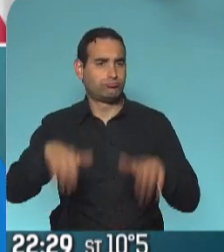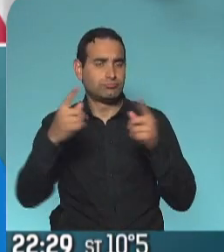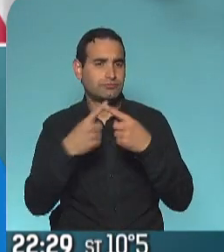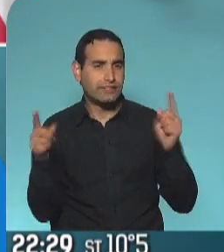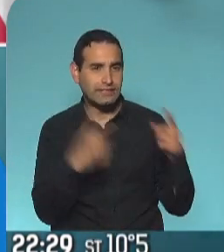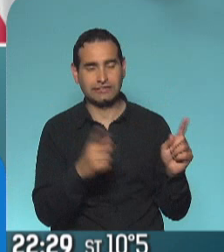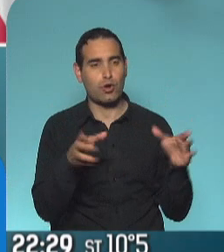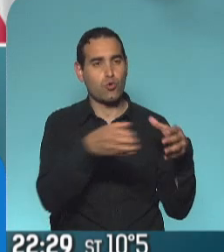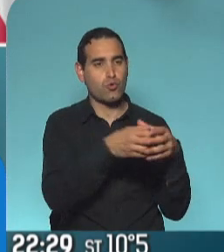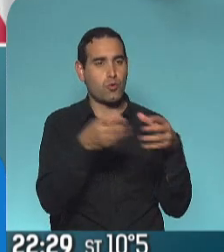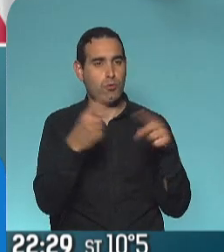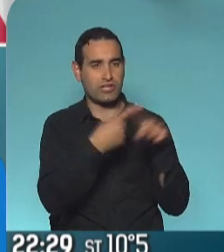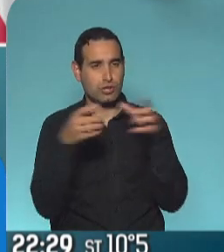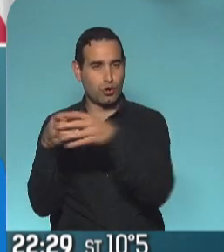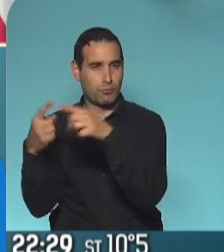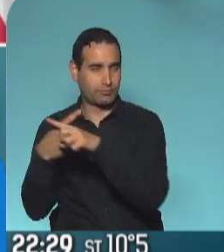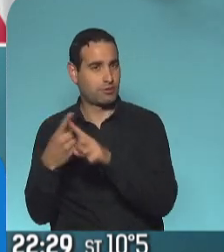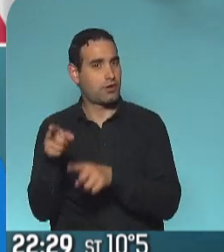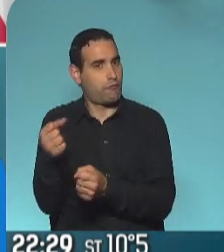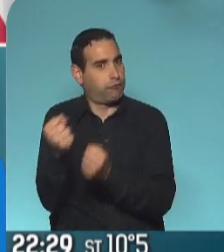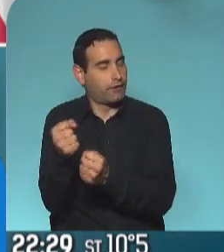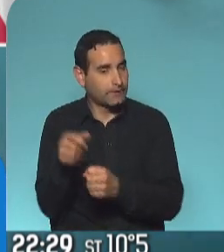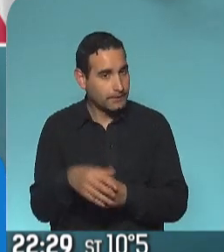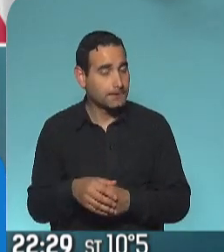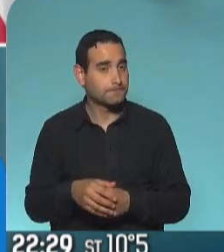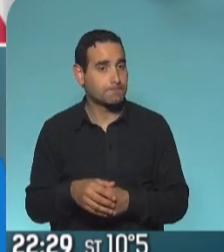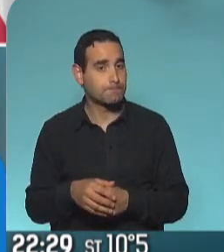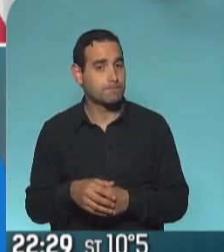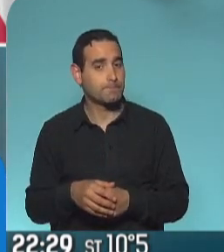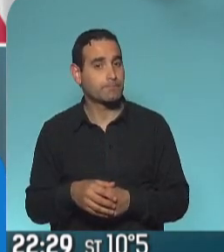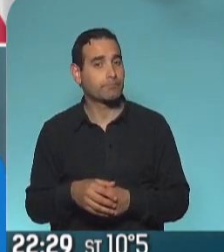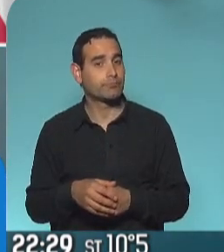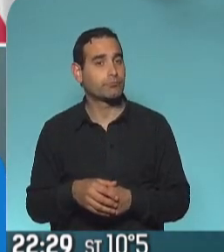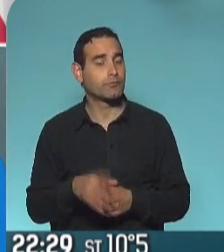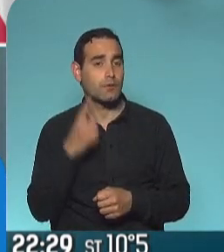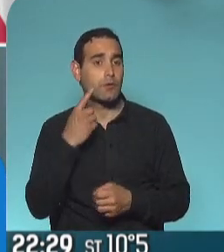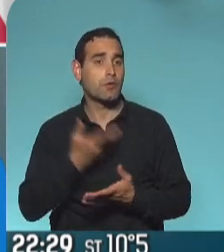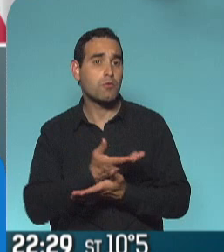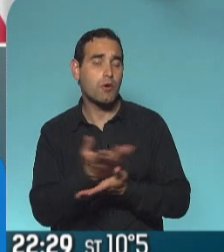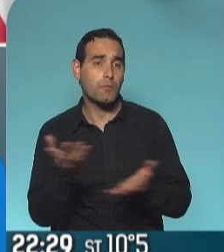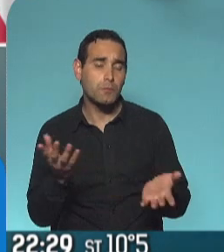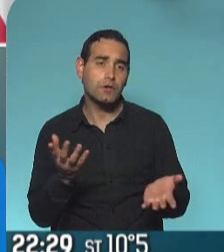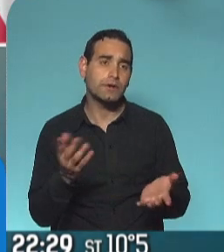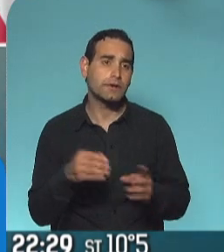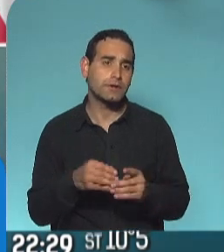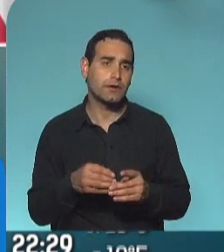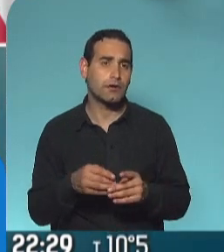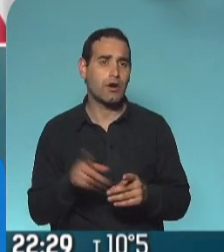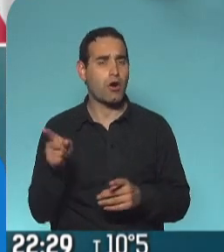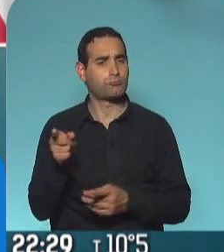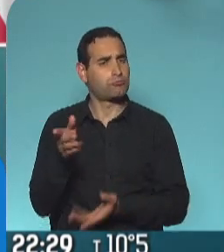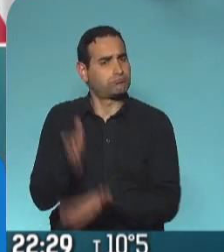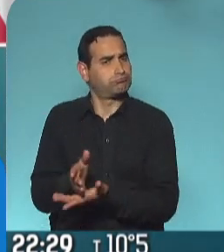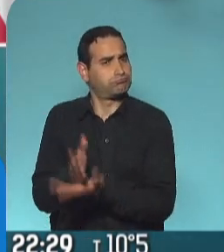del partido, un cuadro, diría, de línea dura, que expresa, digamos, una versión mucho más